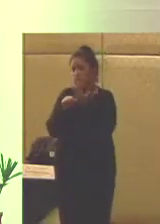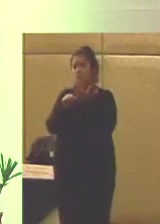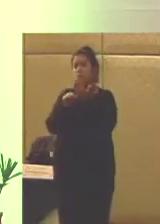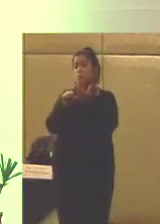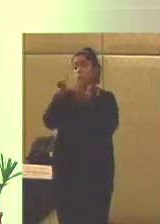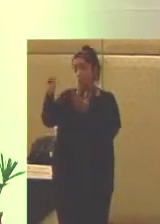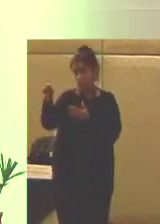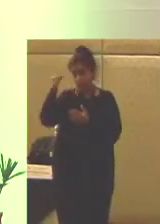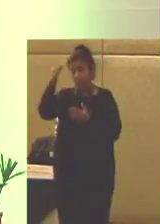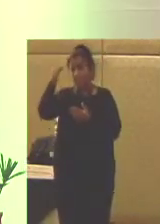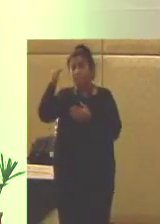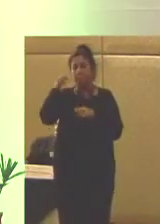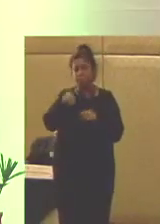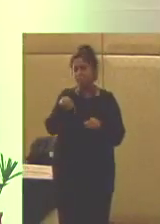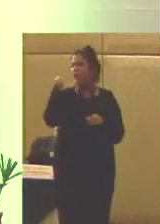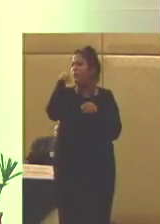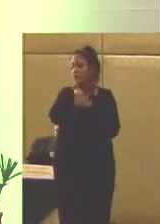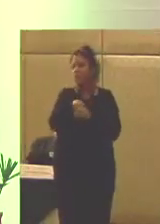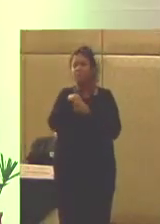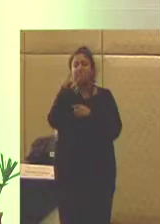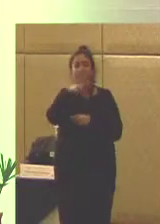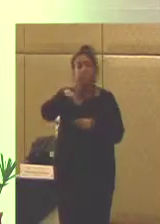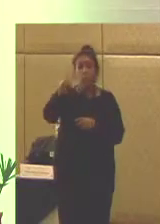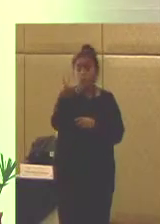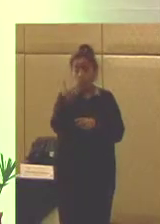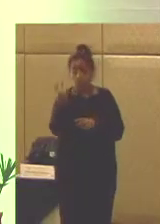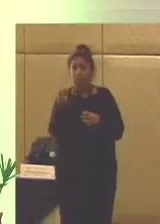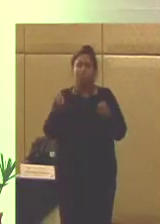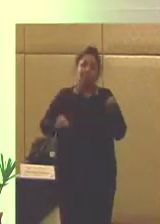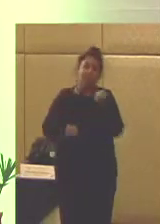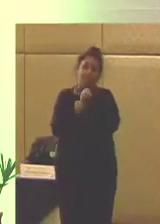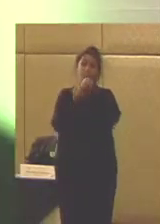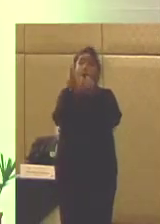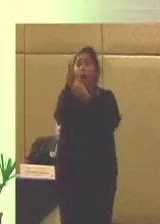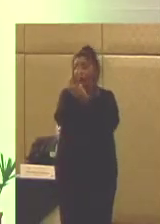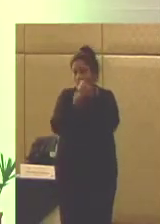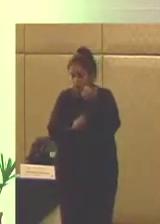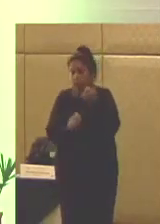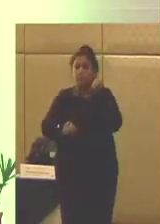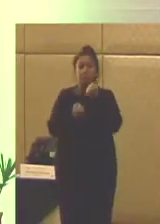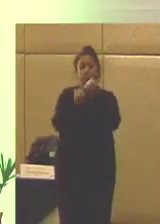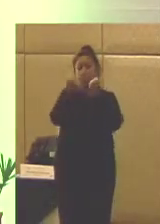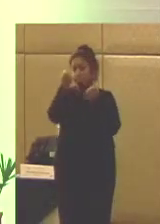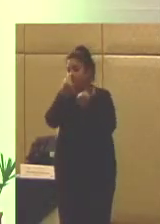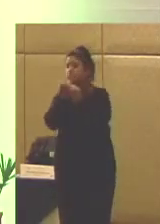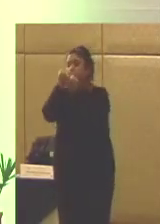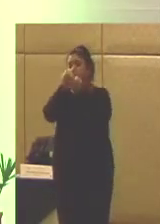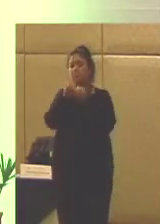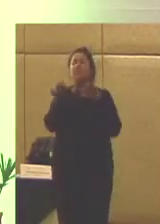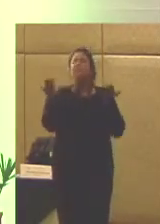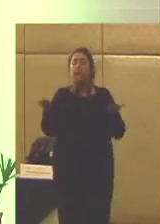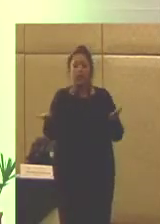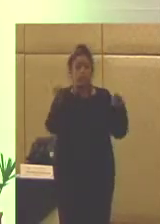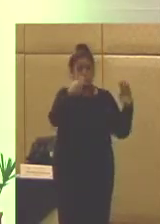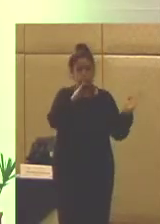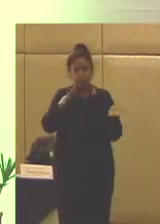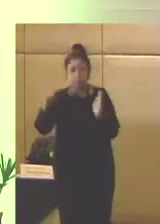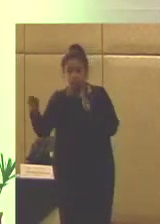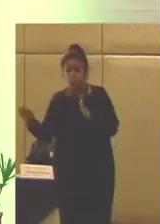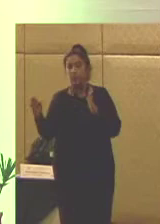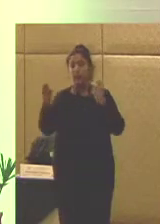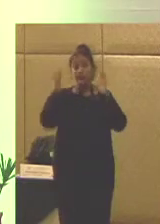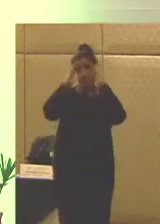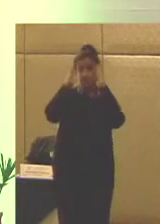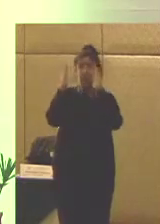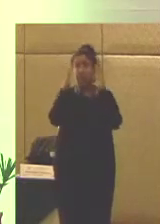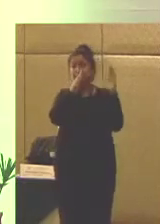atención oportuna a la población a través de mecanismos oportunos, ágiles y perfectamente